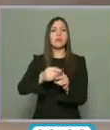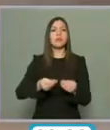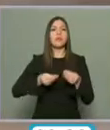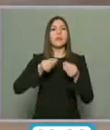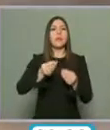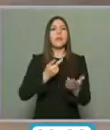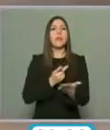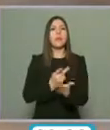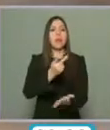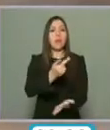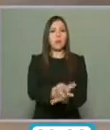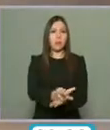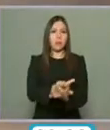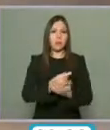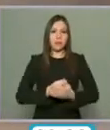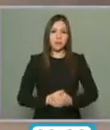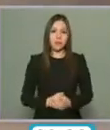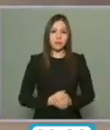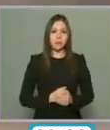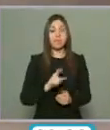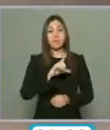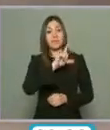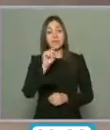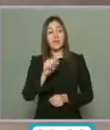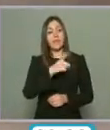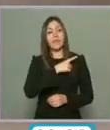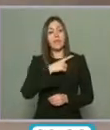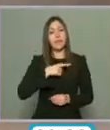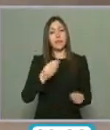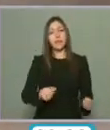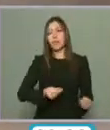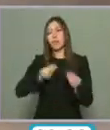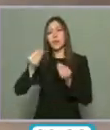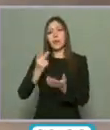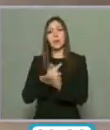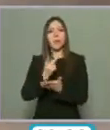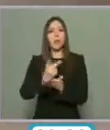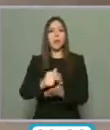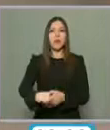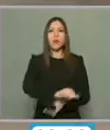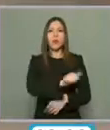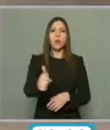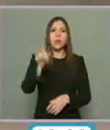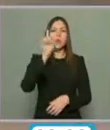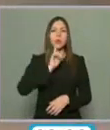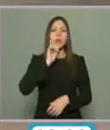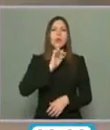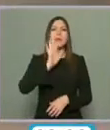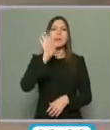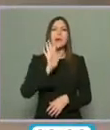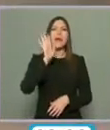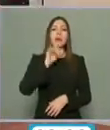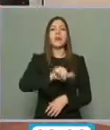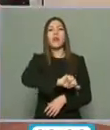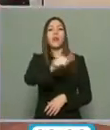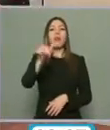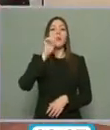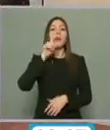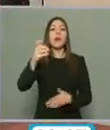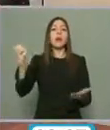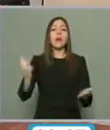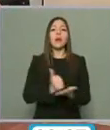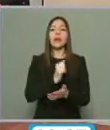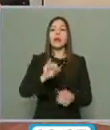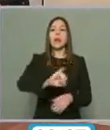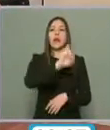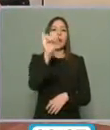premio. Entonces, tienen que entregarle el premio a otra chica, como si fuera la otra chica la que ganó, y nunca